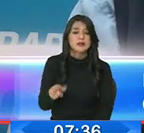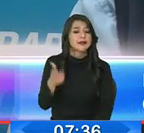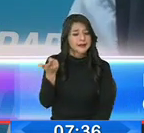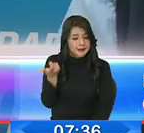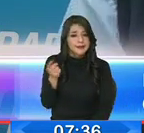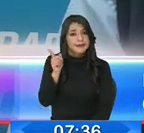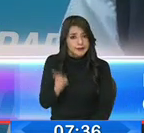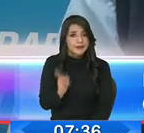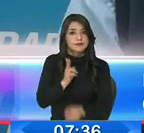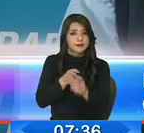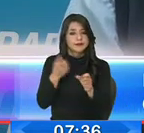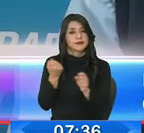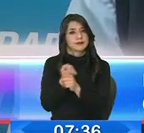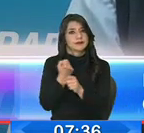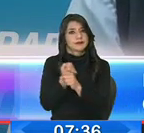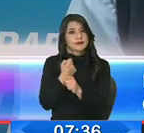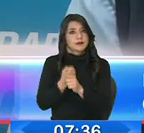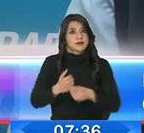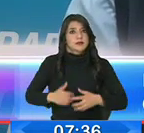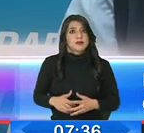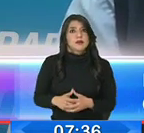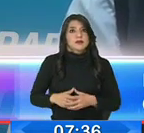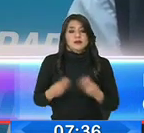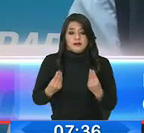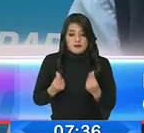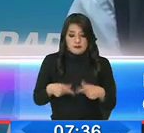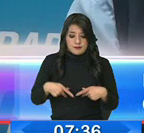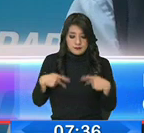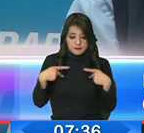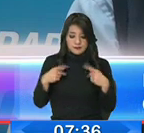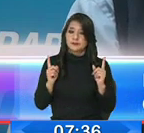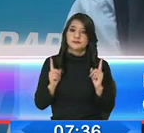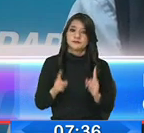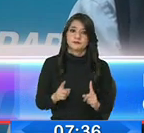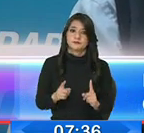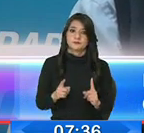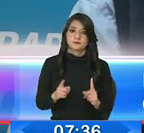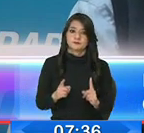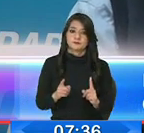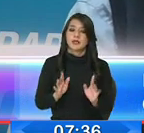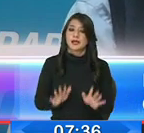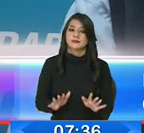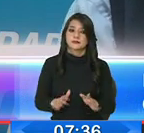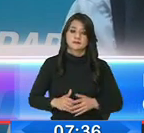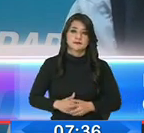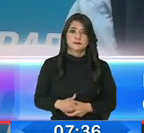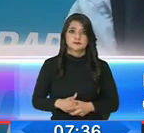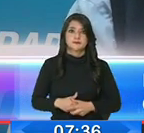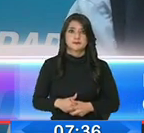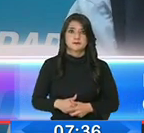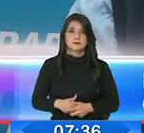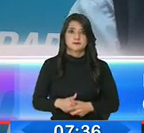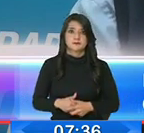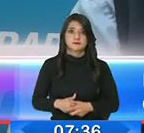que es la calidad de vida que debe tener en un mundo en estas condiciones, sigue